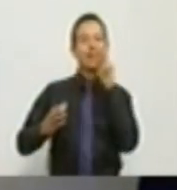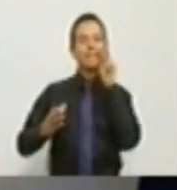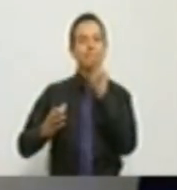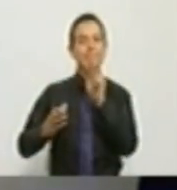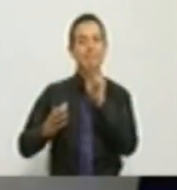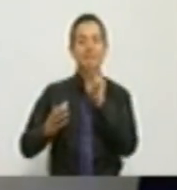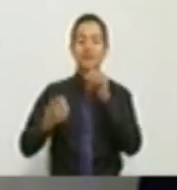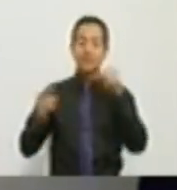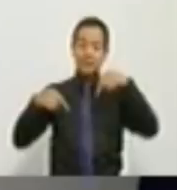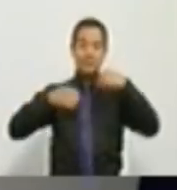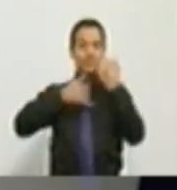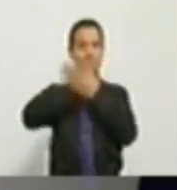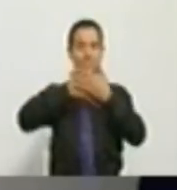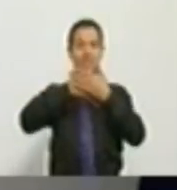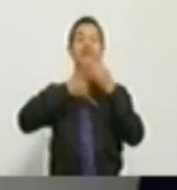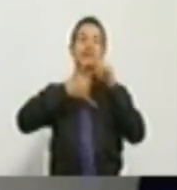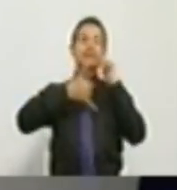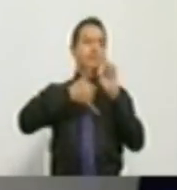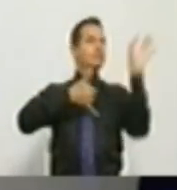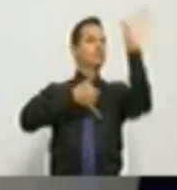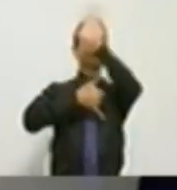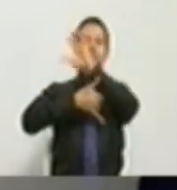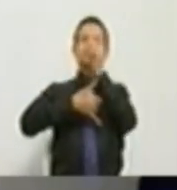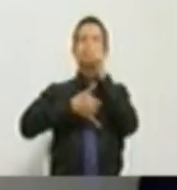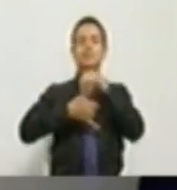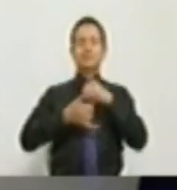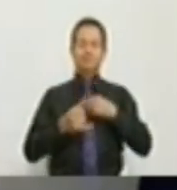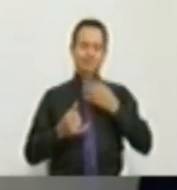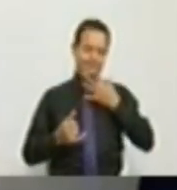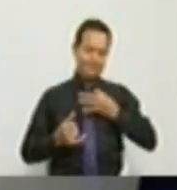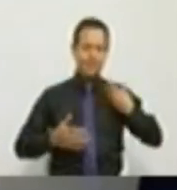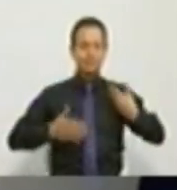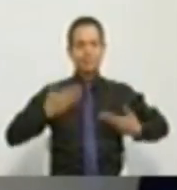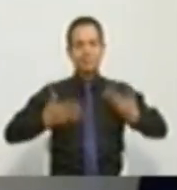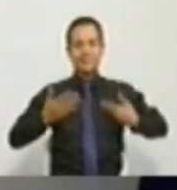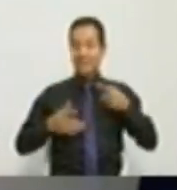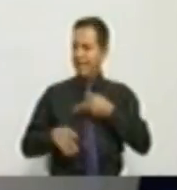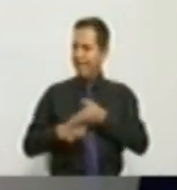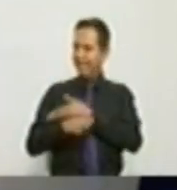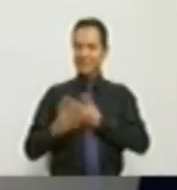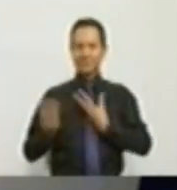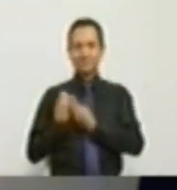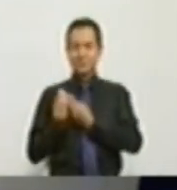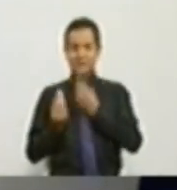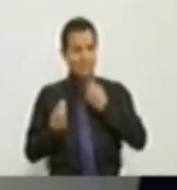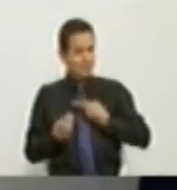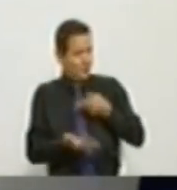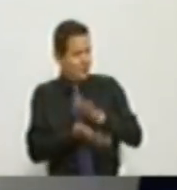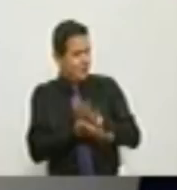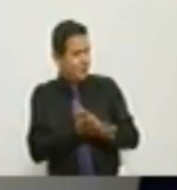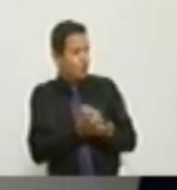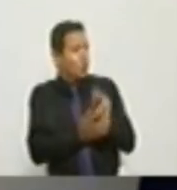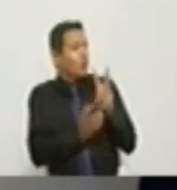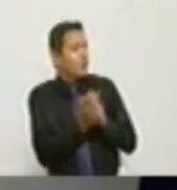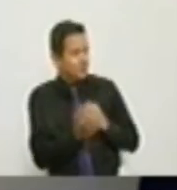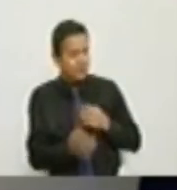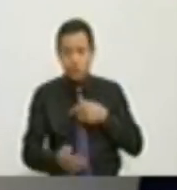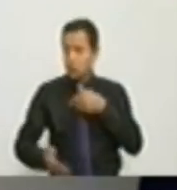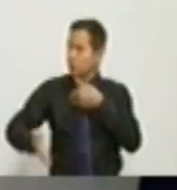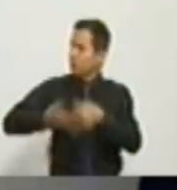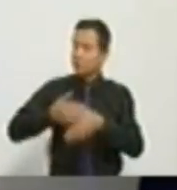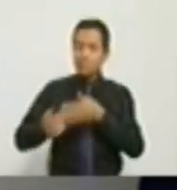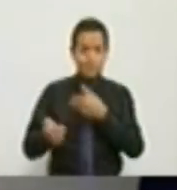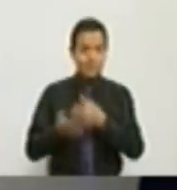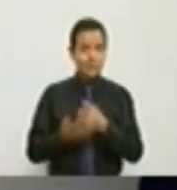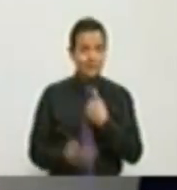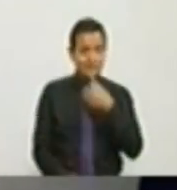exterior. De verdad que estamos muy contentos. Quizá algunos colegas me decían ahora, bueno, pero es que apenas son 4 meses y tienen razón. Pero